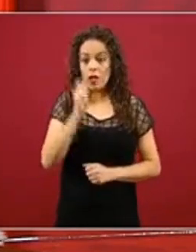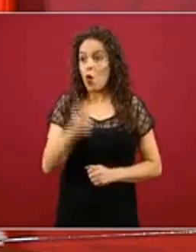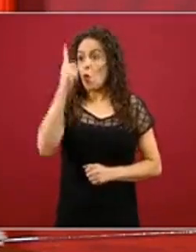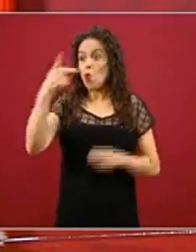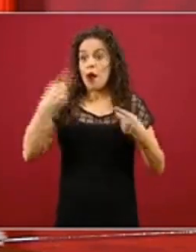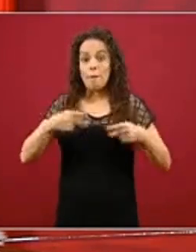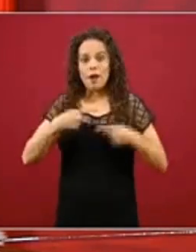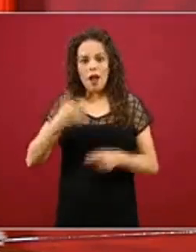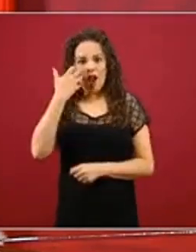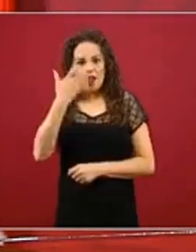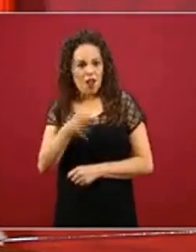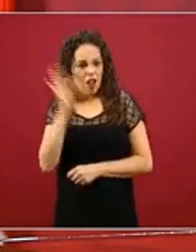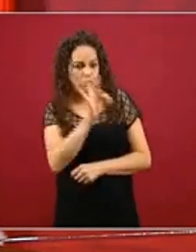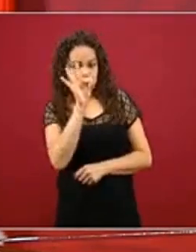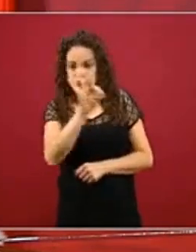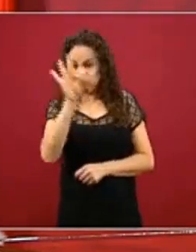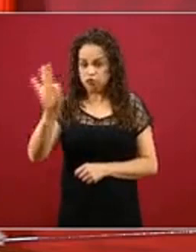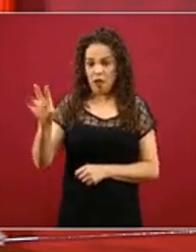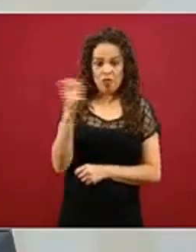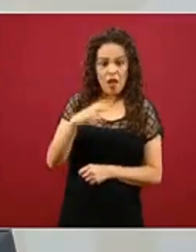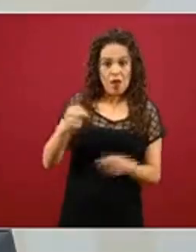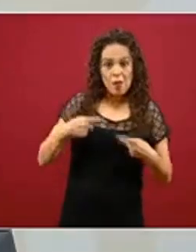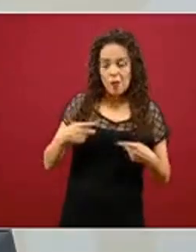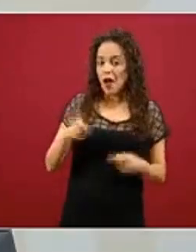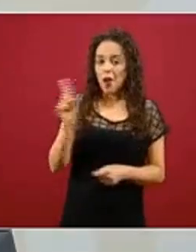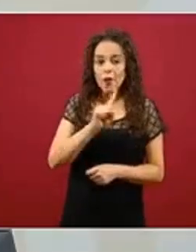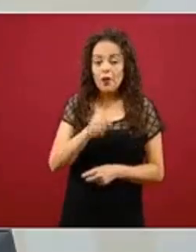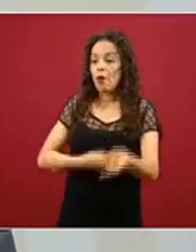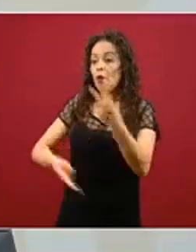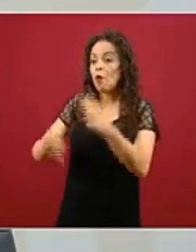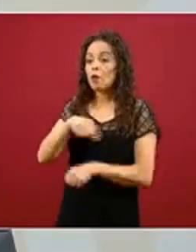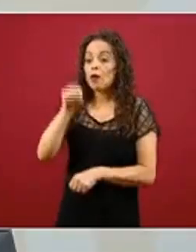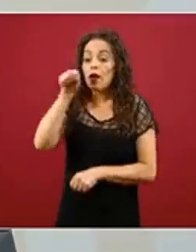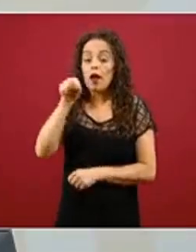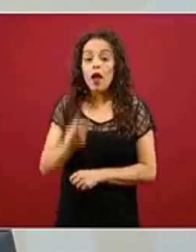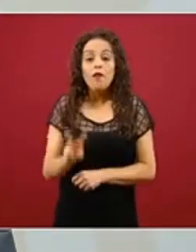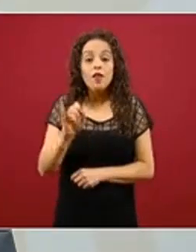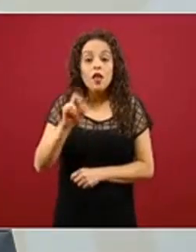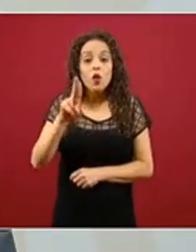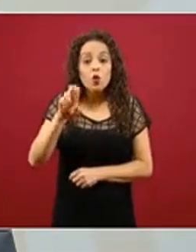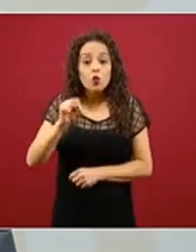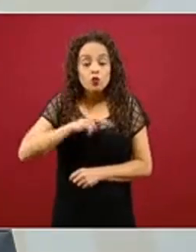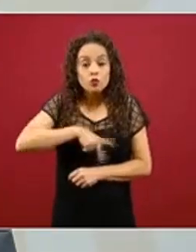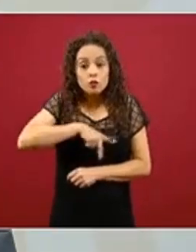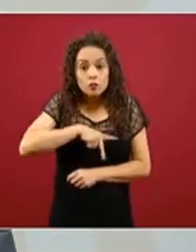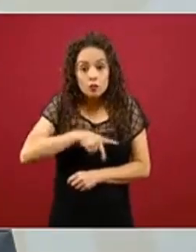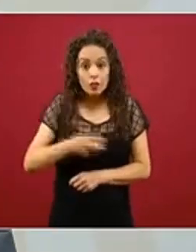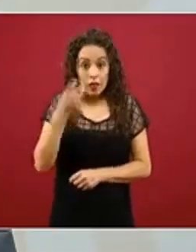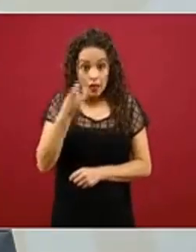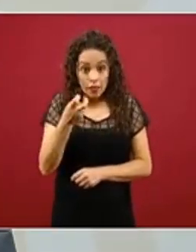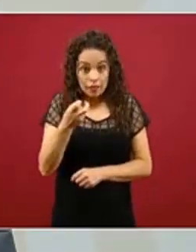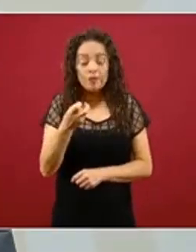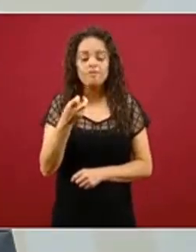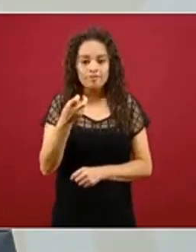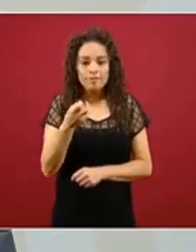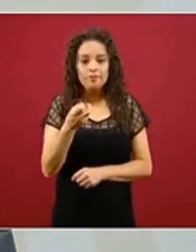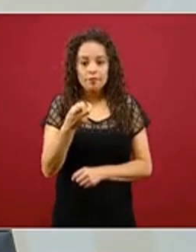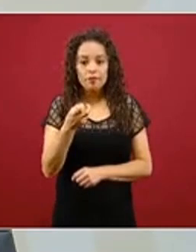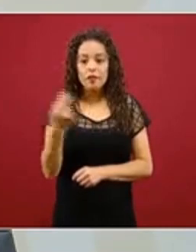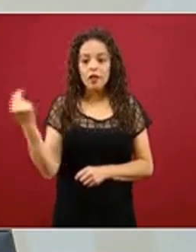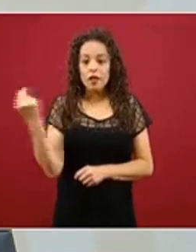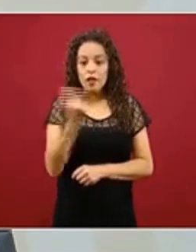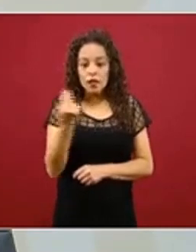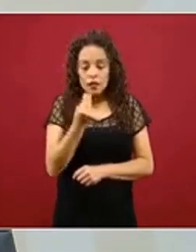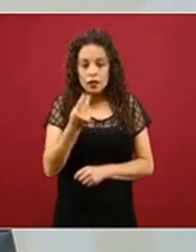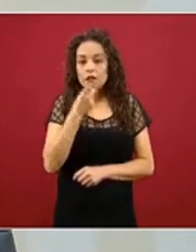llevando a daño a las personas, es un virus. Y en la medida en que hay que enfrentar todas estas complejidades, hay que decirlas con